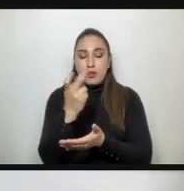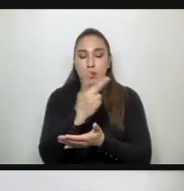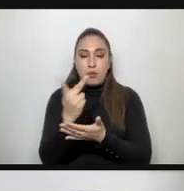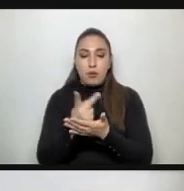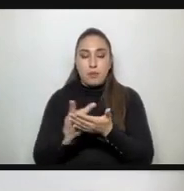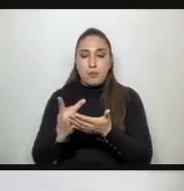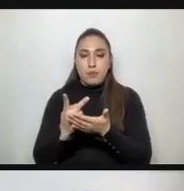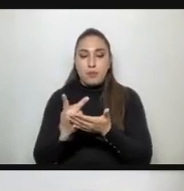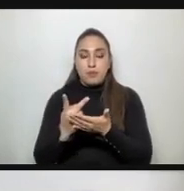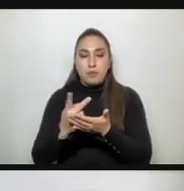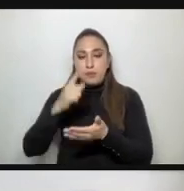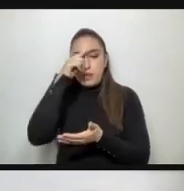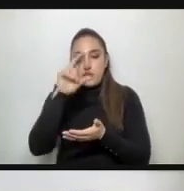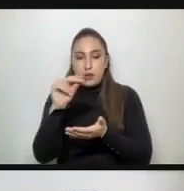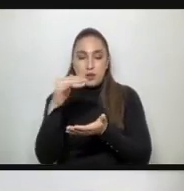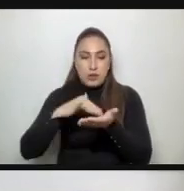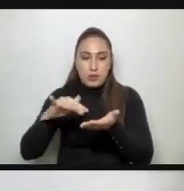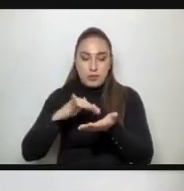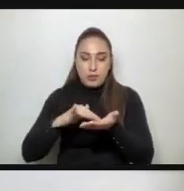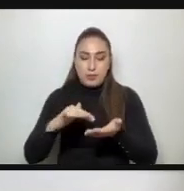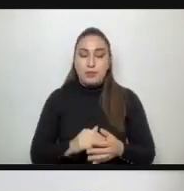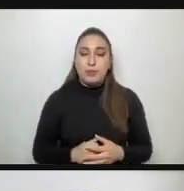la lectura del informe.